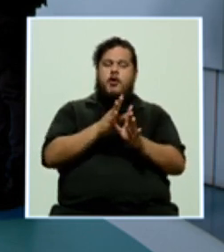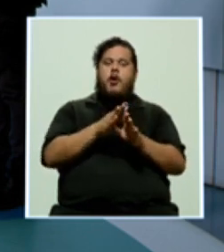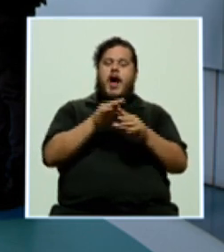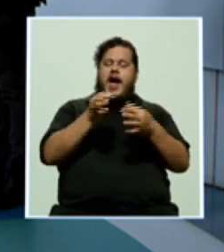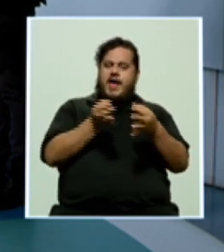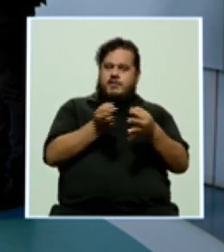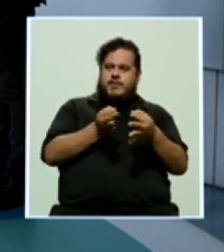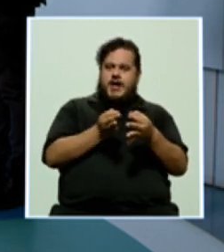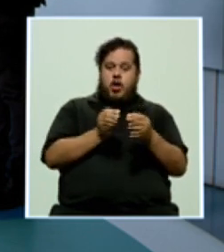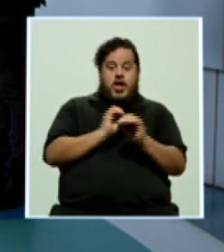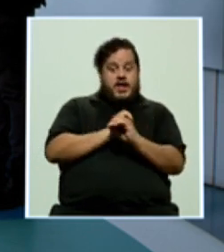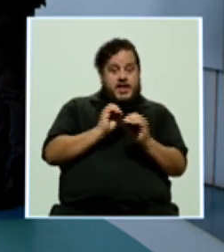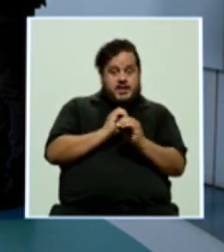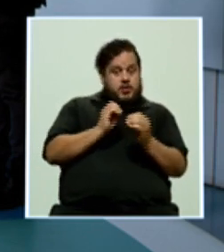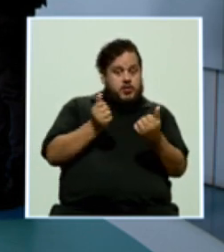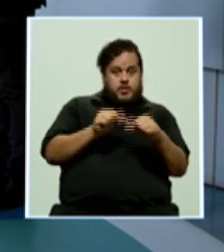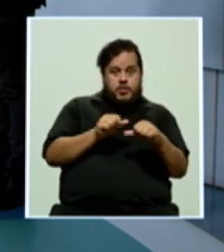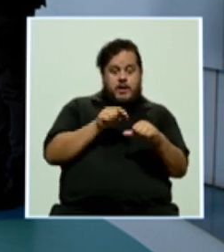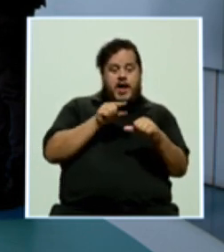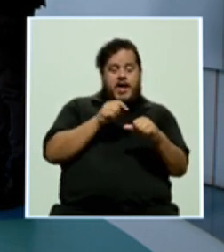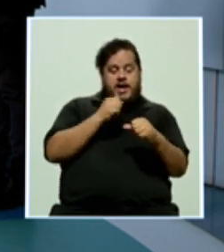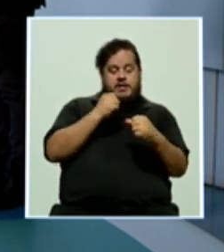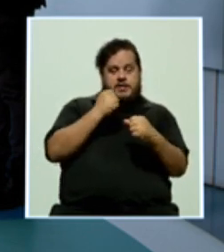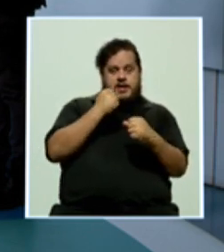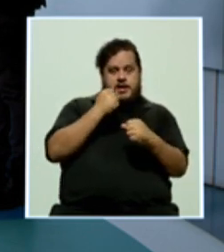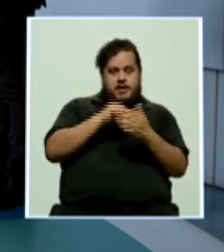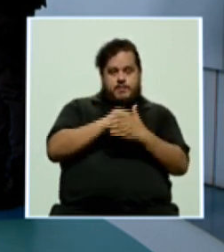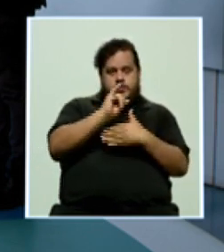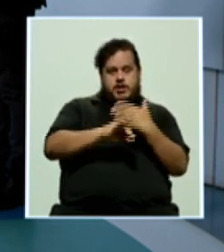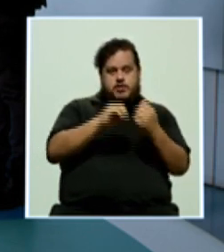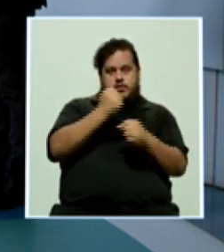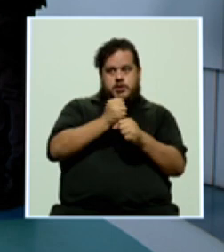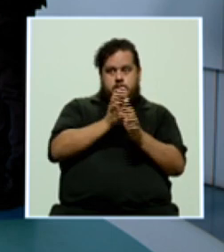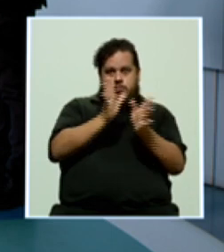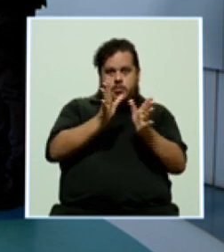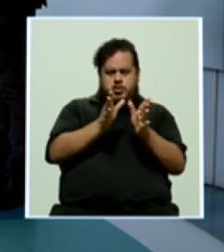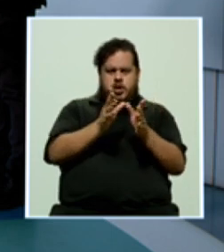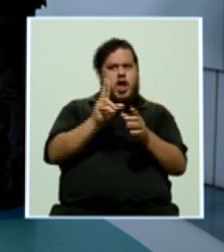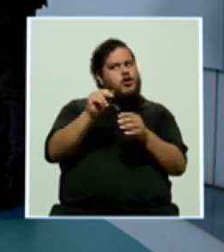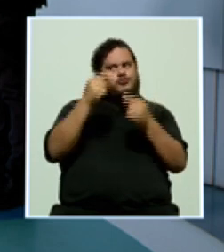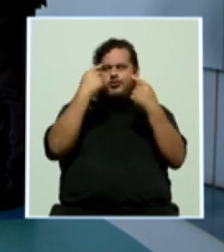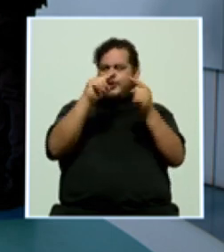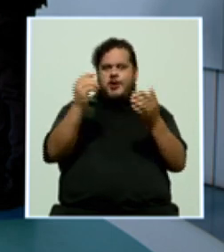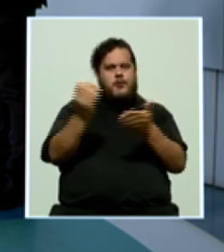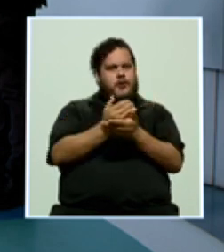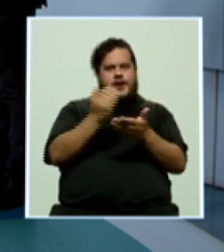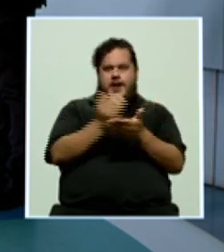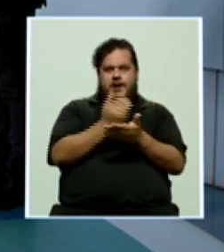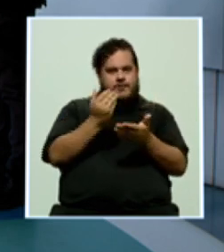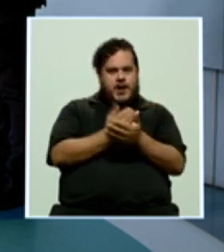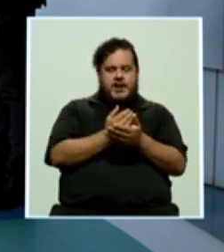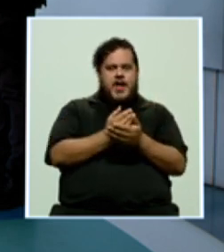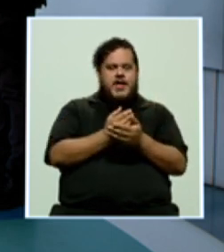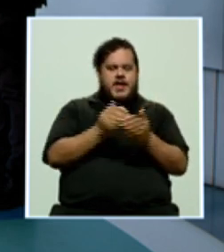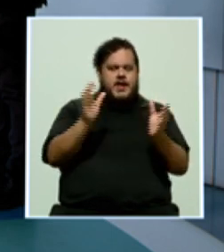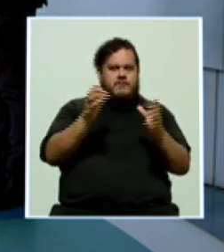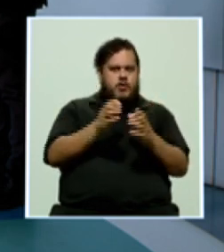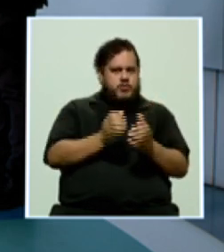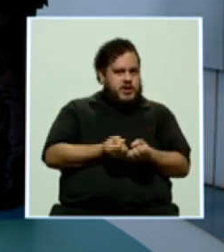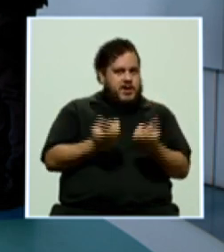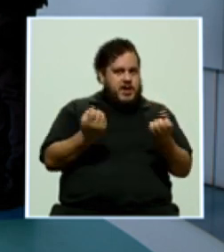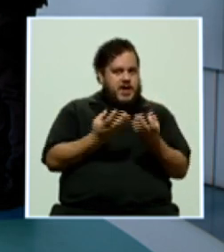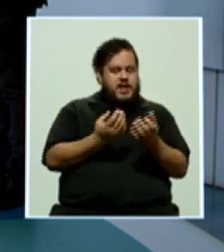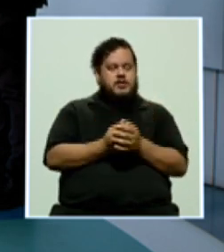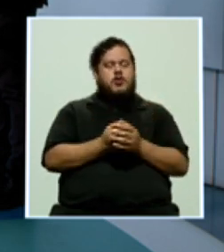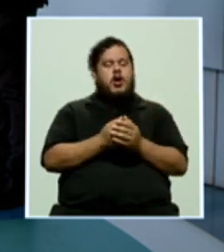que sin este proyecto no logra hacer esa reducción en el gasto, que pues finalmente podría dar pie a la negociación.